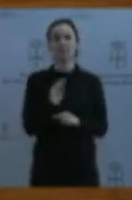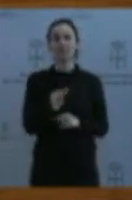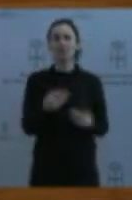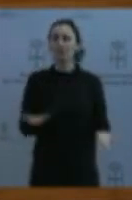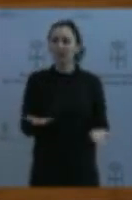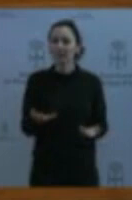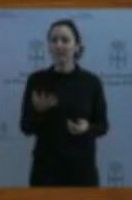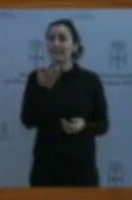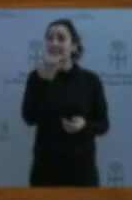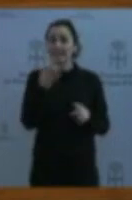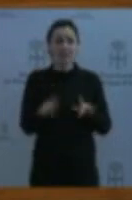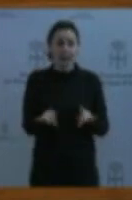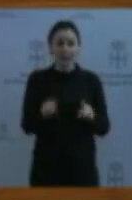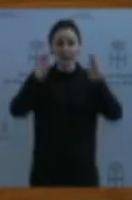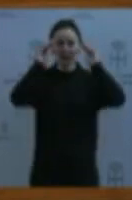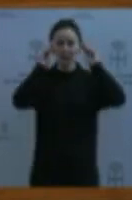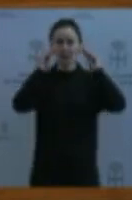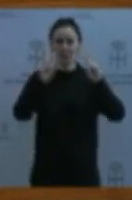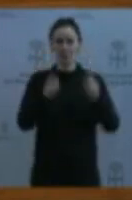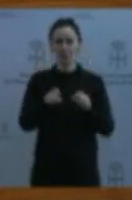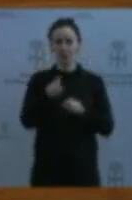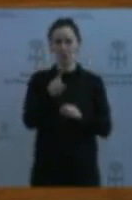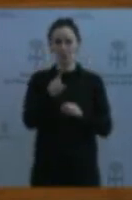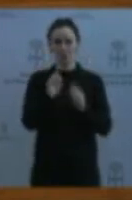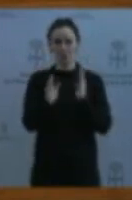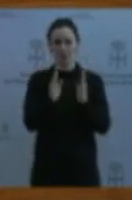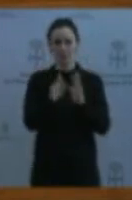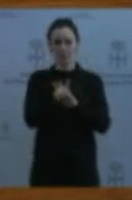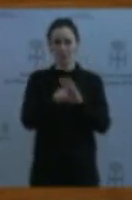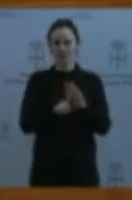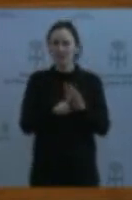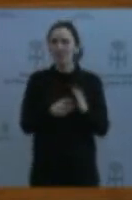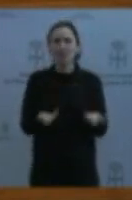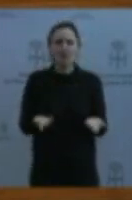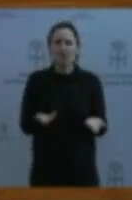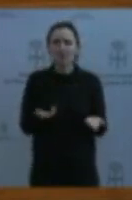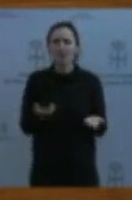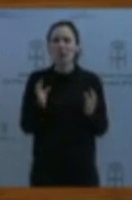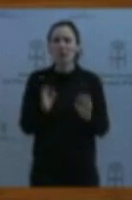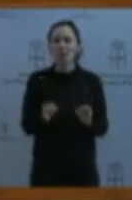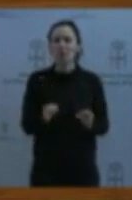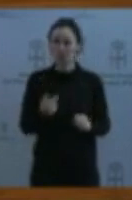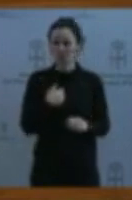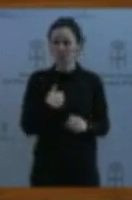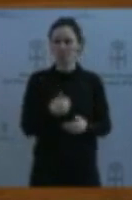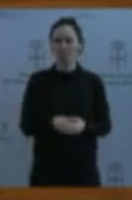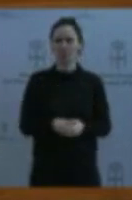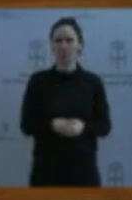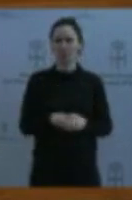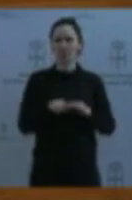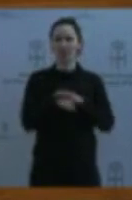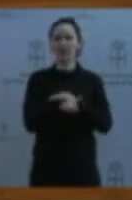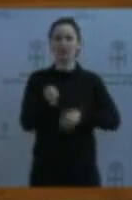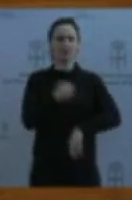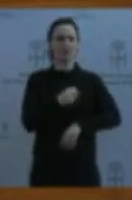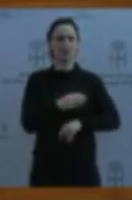de recesión, entonces, ¿por qué estuvieron cobrando tanto tiempo por gestionar fondos? Porque si la formación solo